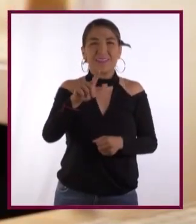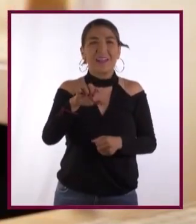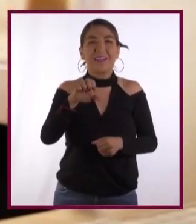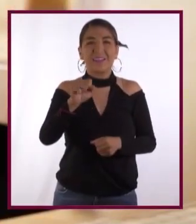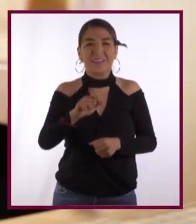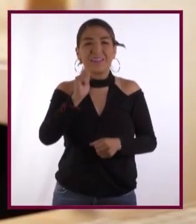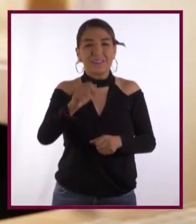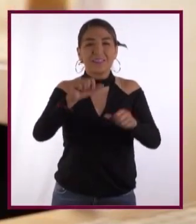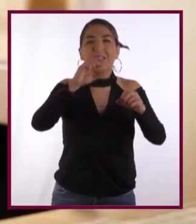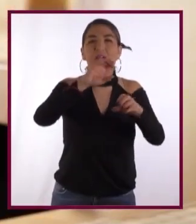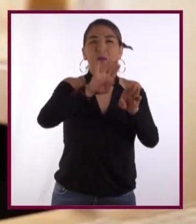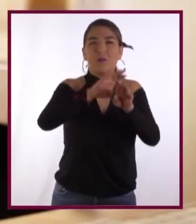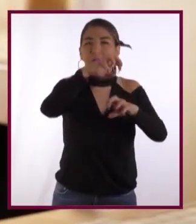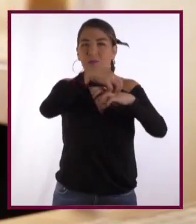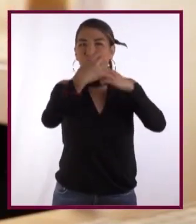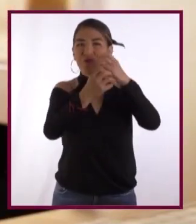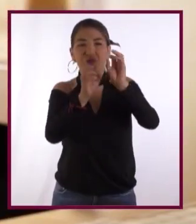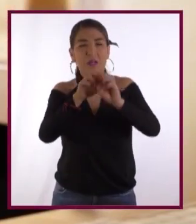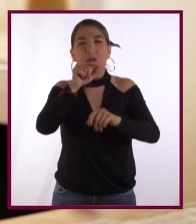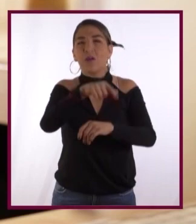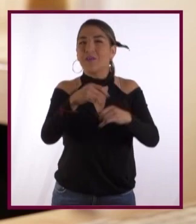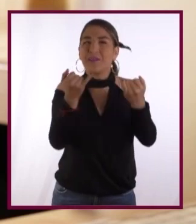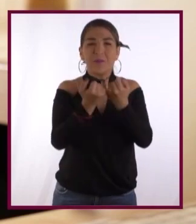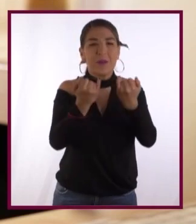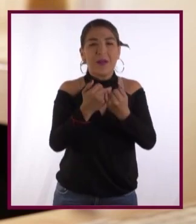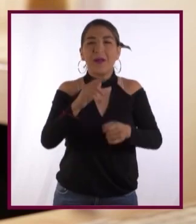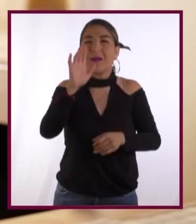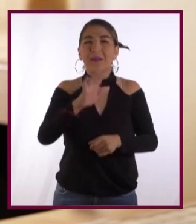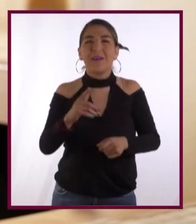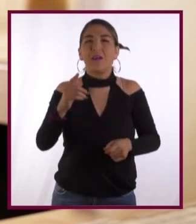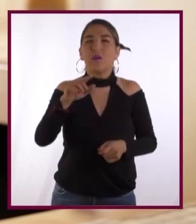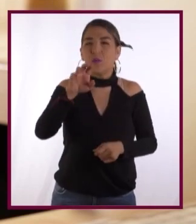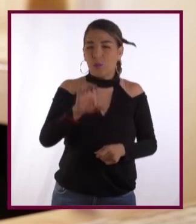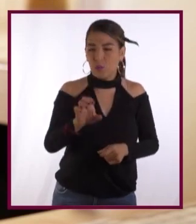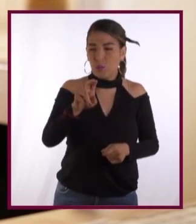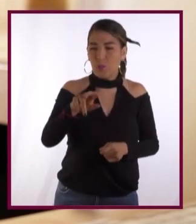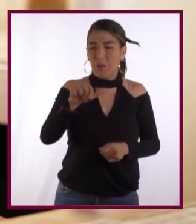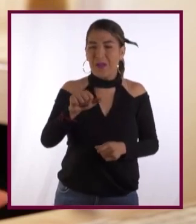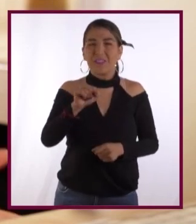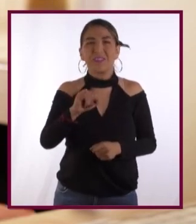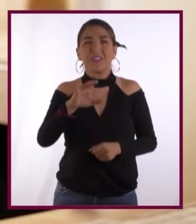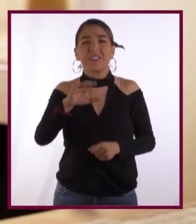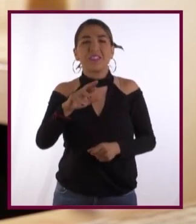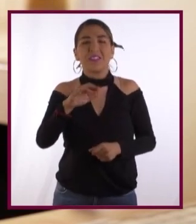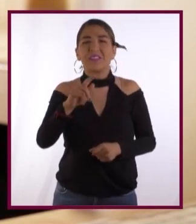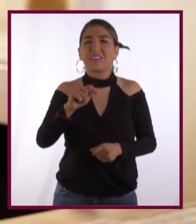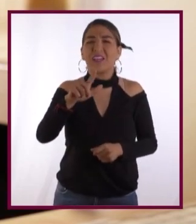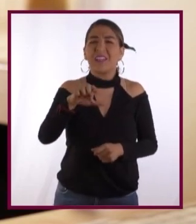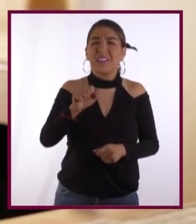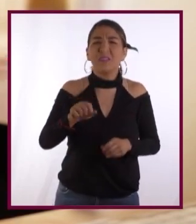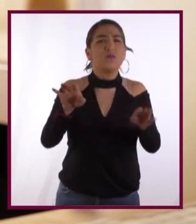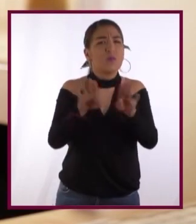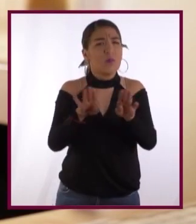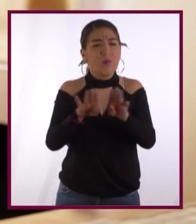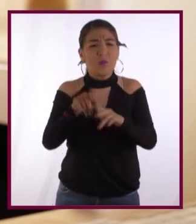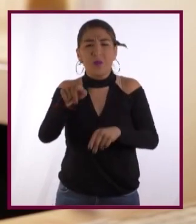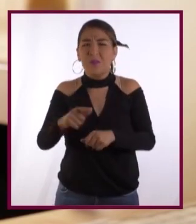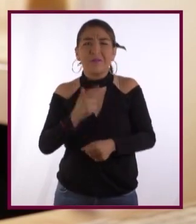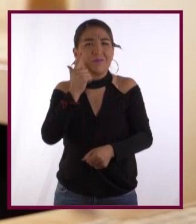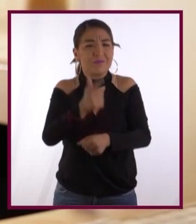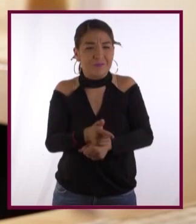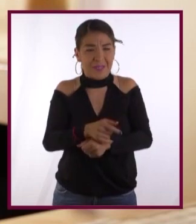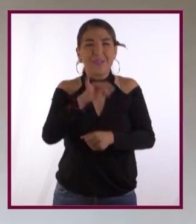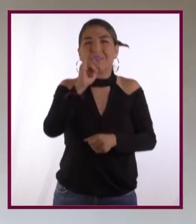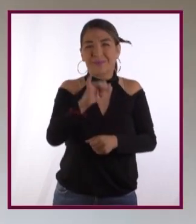viendo que también las teselaciones de Penrose se han identificado en cuasicristales. ¿Cómo se han encontrado estas